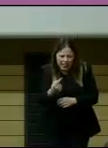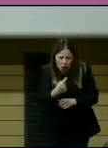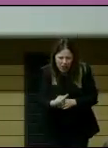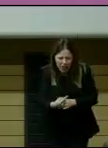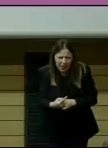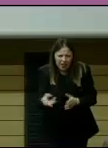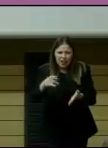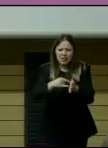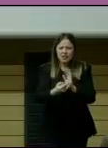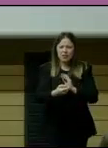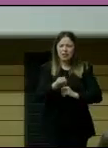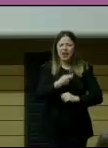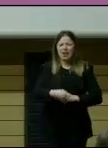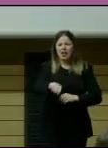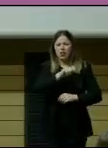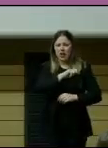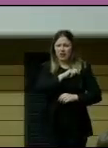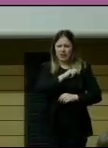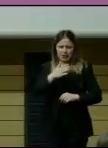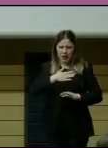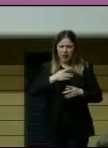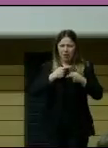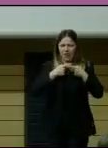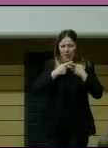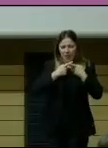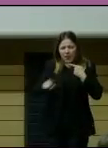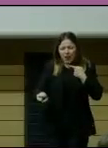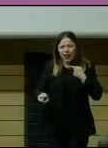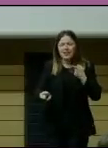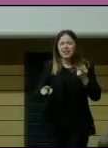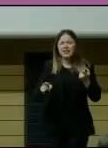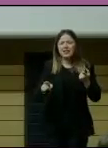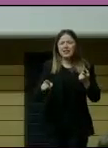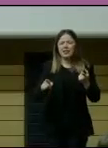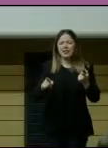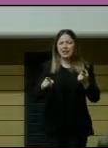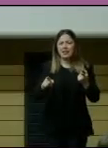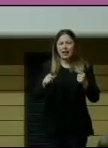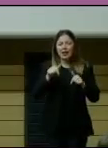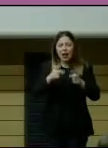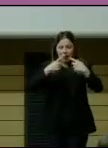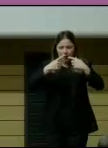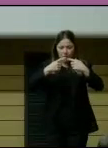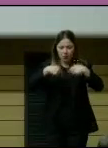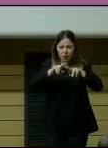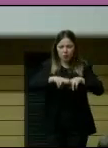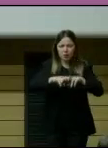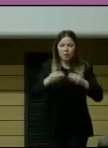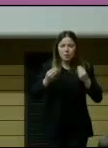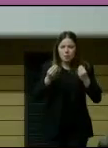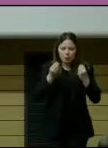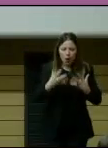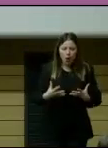Sí que nuestros sistemas nacionales de salud son distintos, sí que aquí tenemos una red asistencial de adicciones más buena, sí que tenemos diferentes cosas,